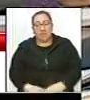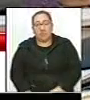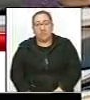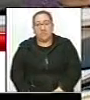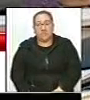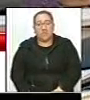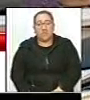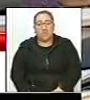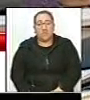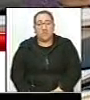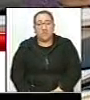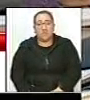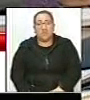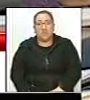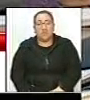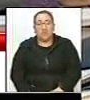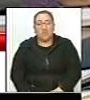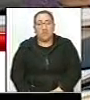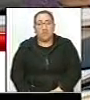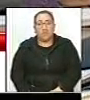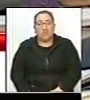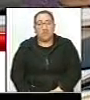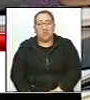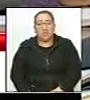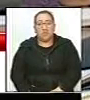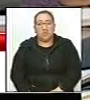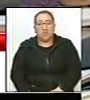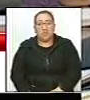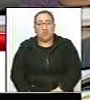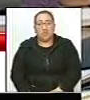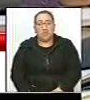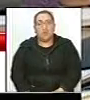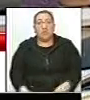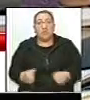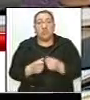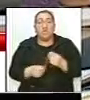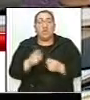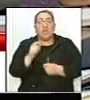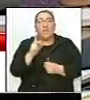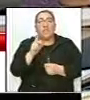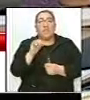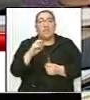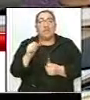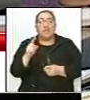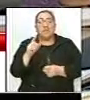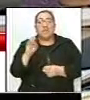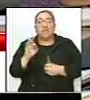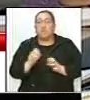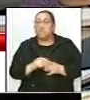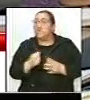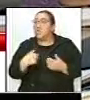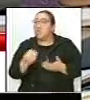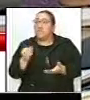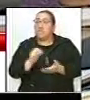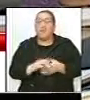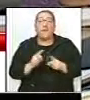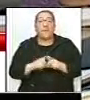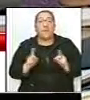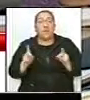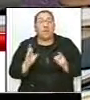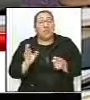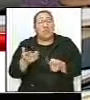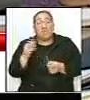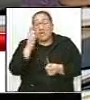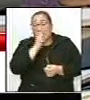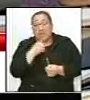Brian, el congresista Dipas. 60%, 70% y demás. Pero ocurre la cuestión paradójica, señor